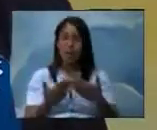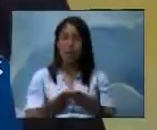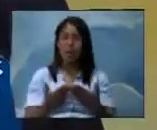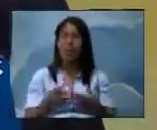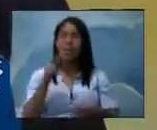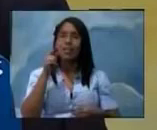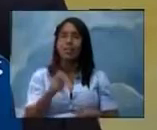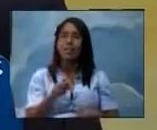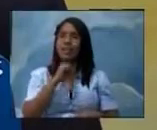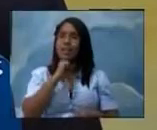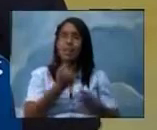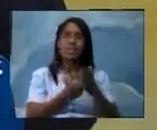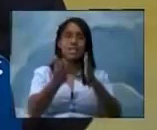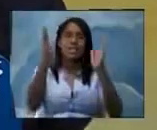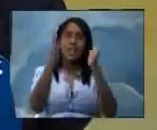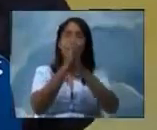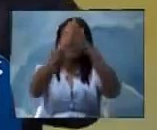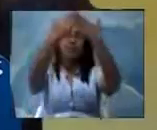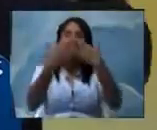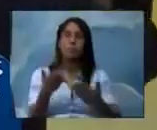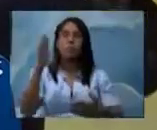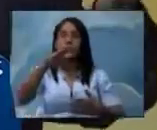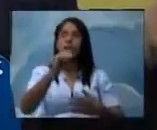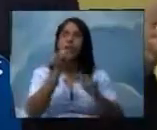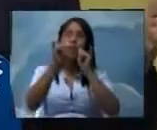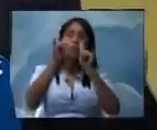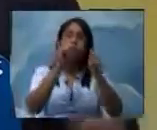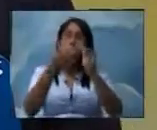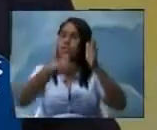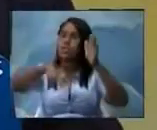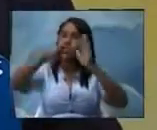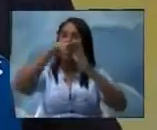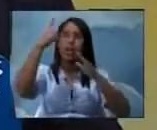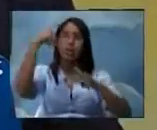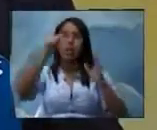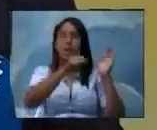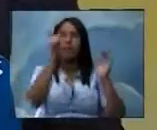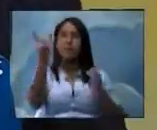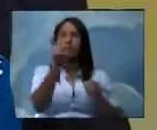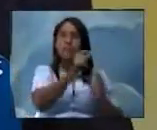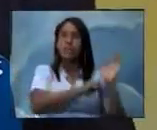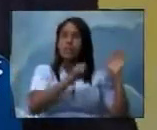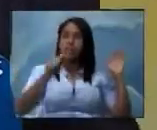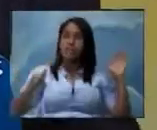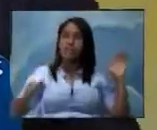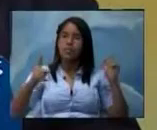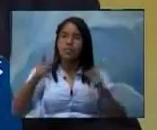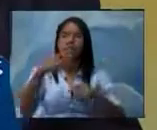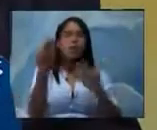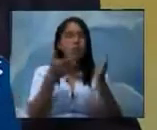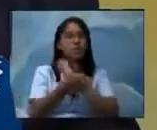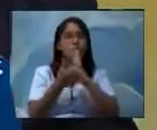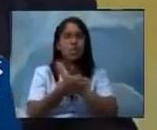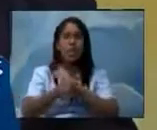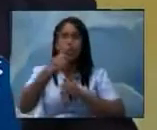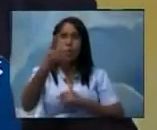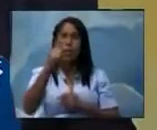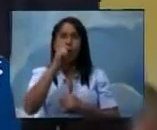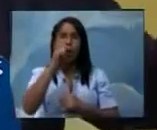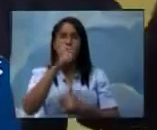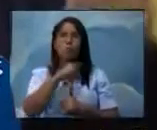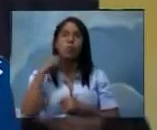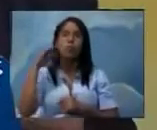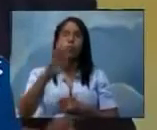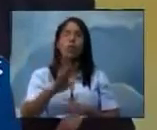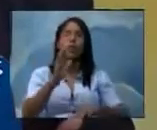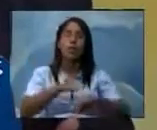palabra. En la Santa Biblia está la información total para el ser humano. ¿Qué va a suceder después que el hombre